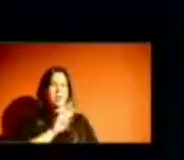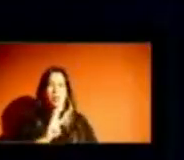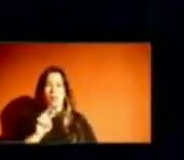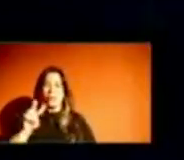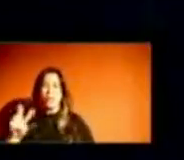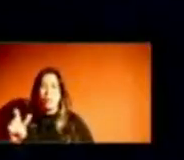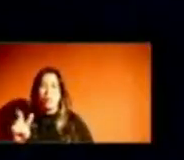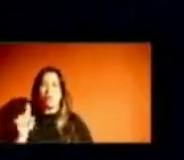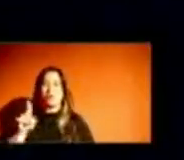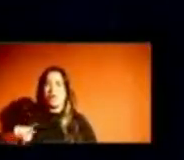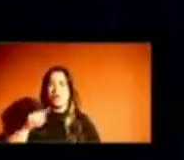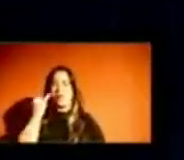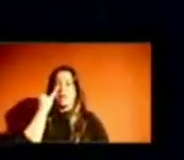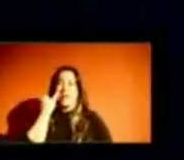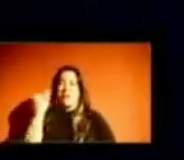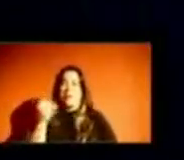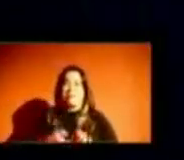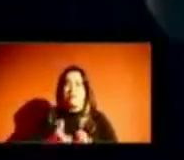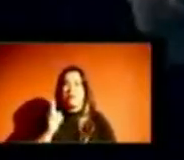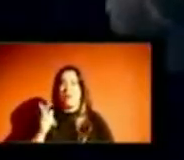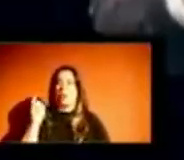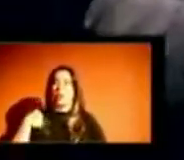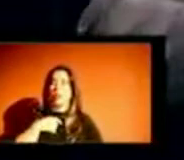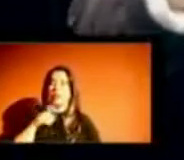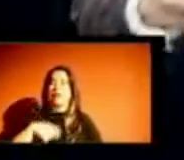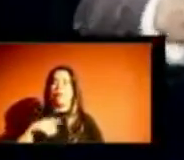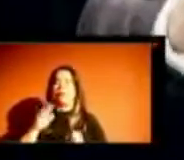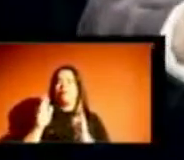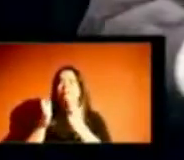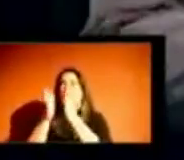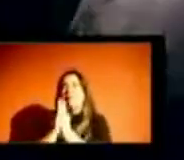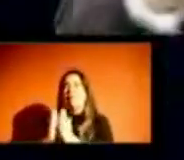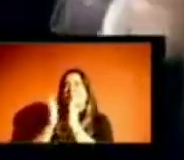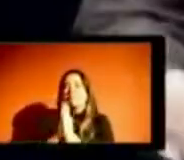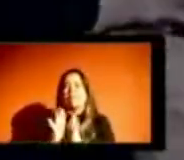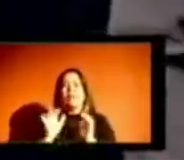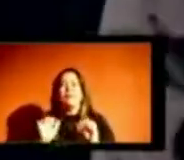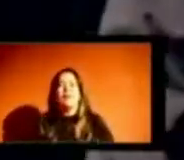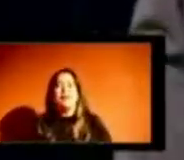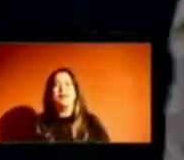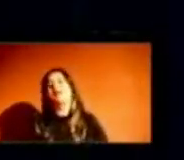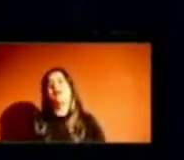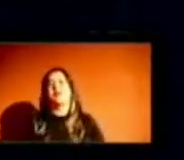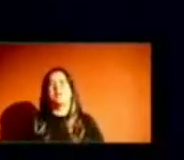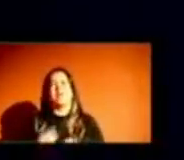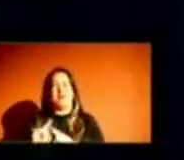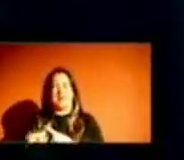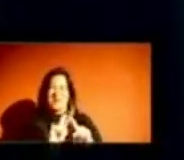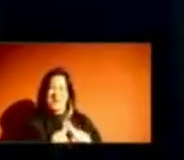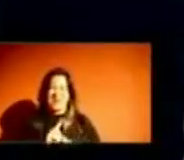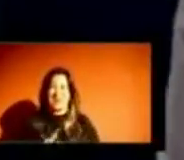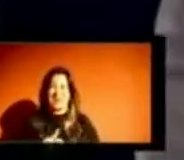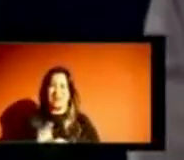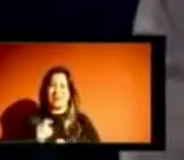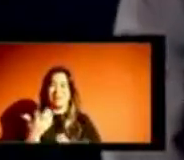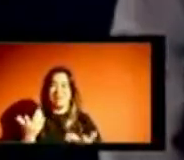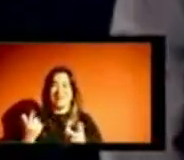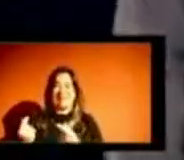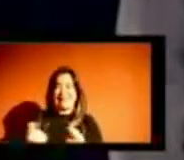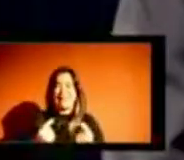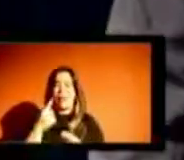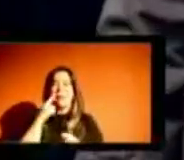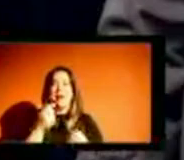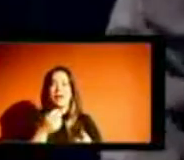había renunciado a ese patrono, había que persignarse, arrodillarse en arroz, hacer un sinnúmero de malabares para recibir